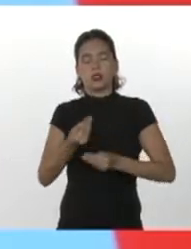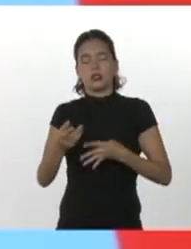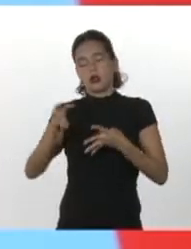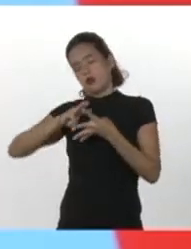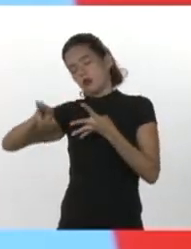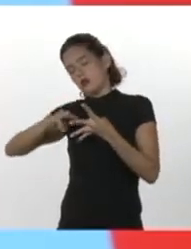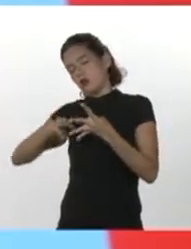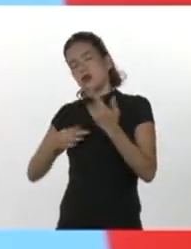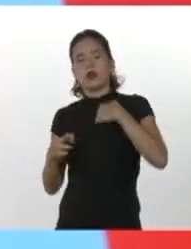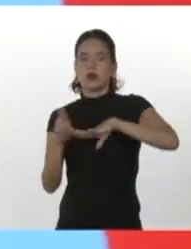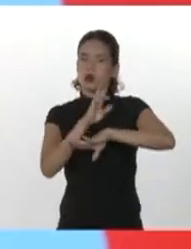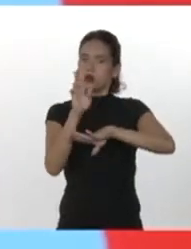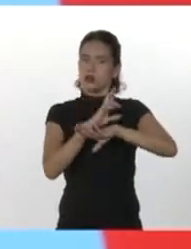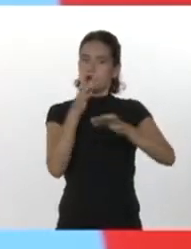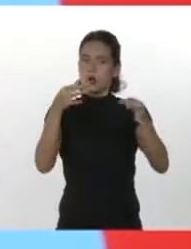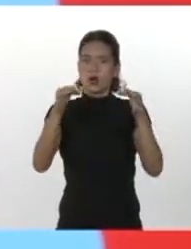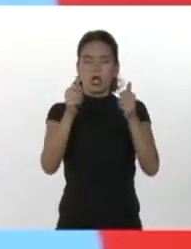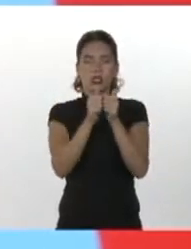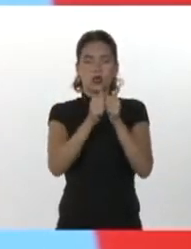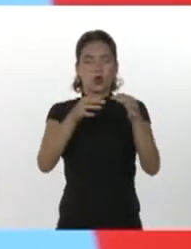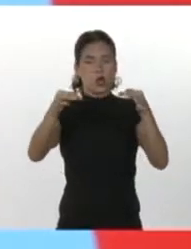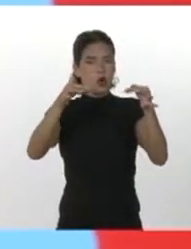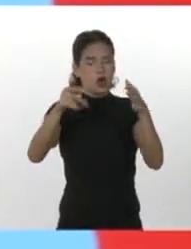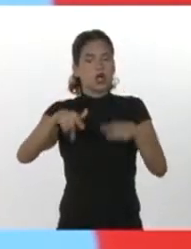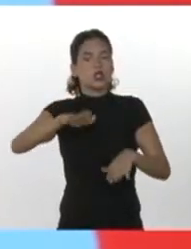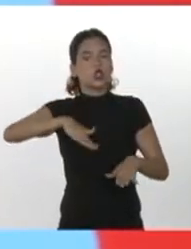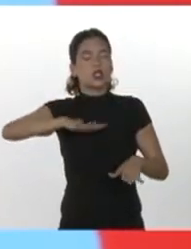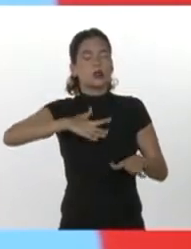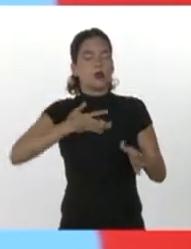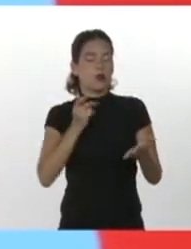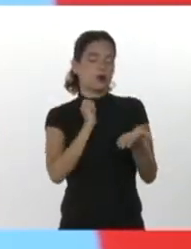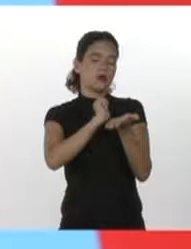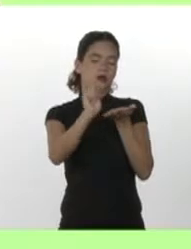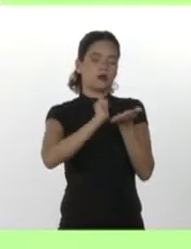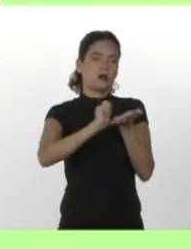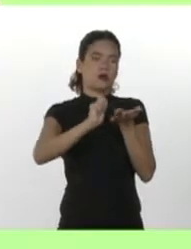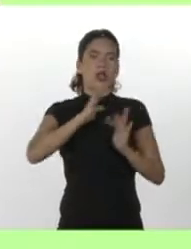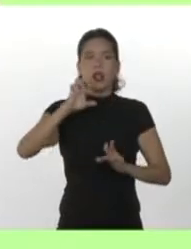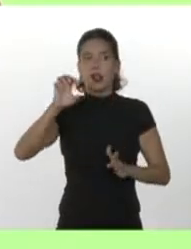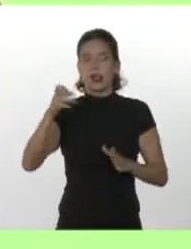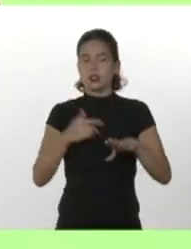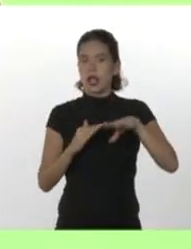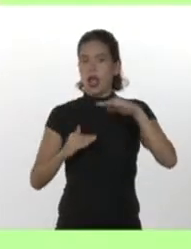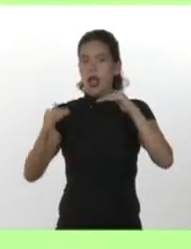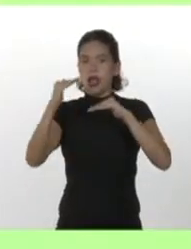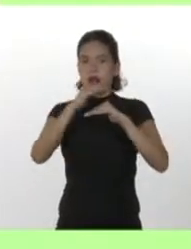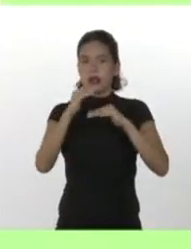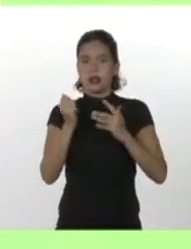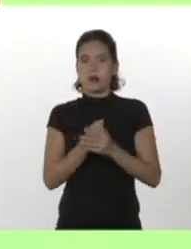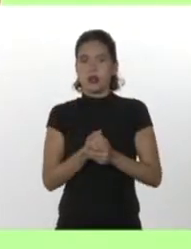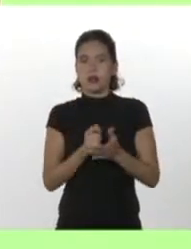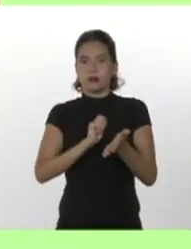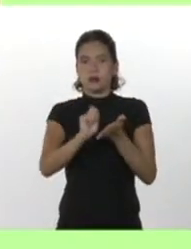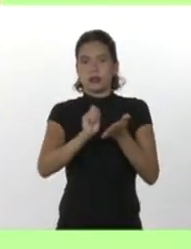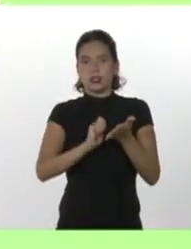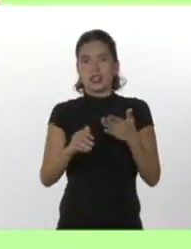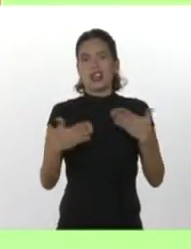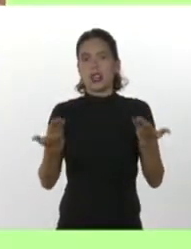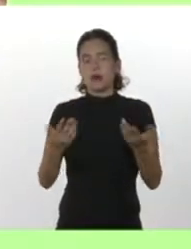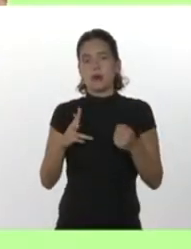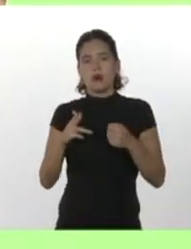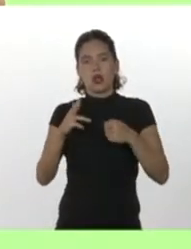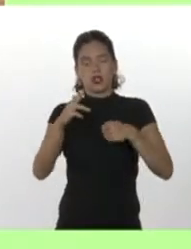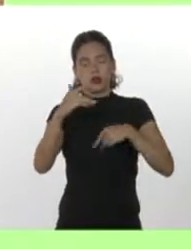un cartón, una hoja, donde podamos colocar las letras arriba y colocar que vamos a